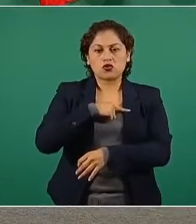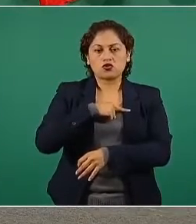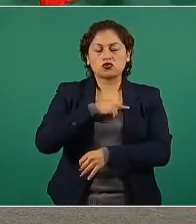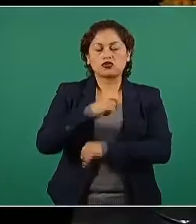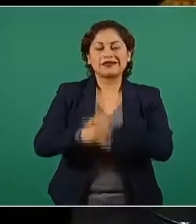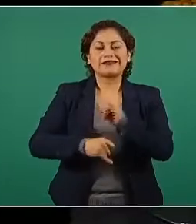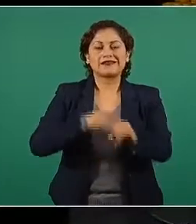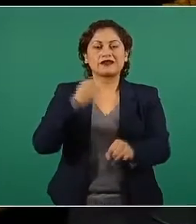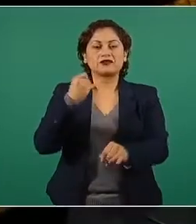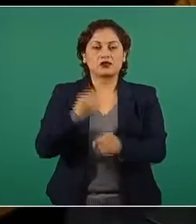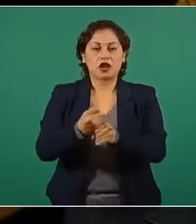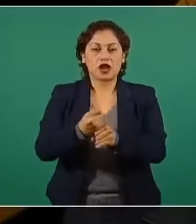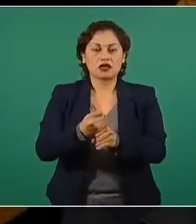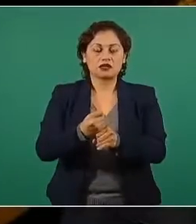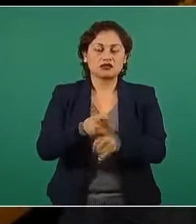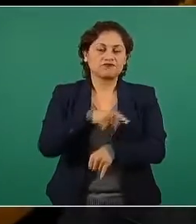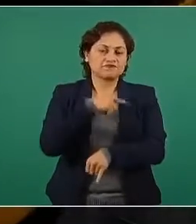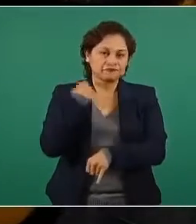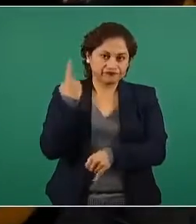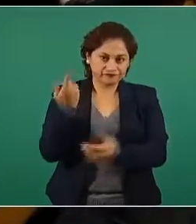internacionales